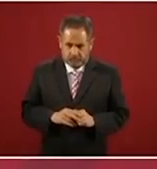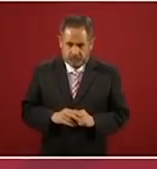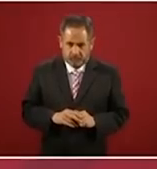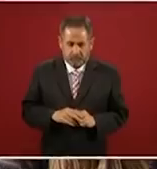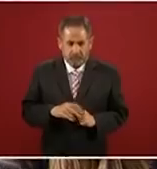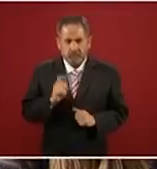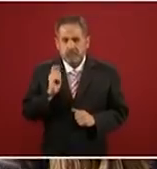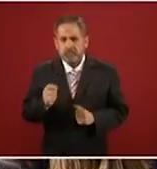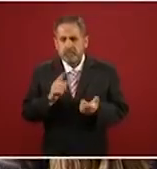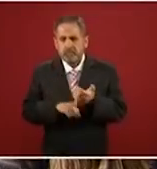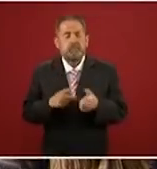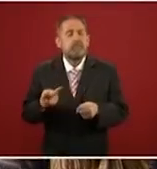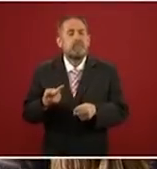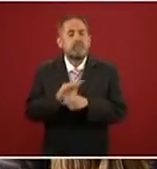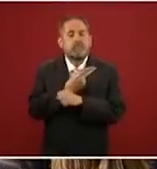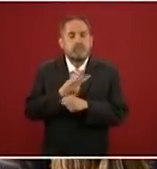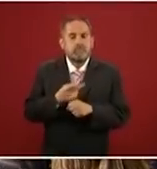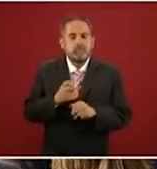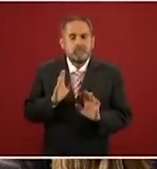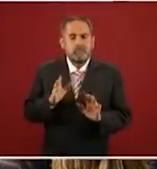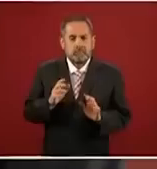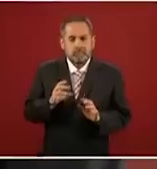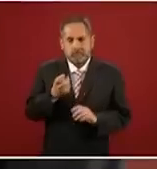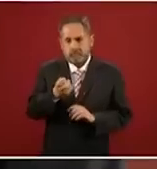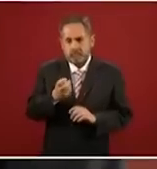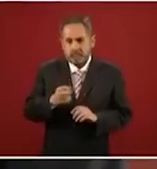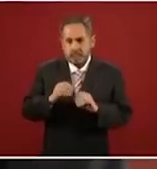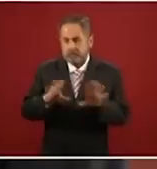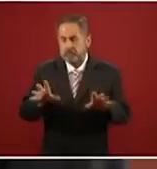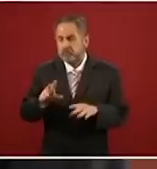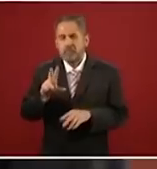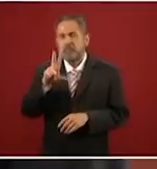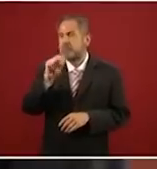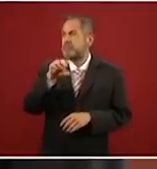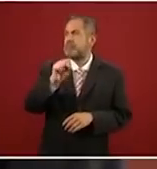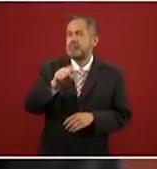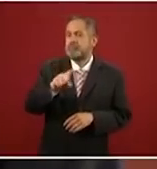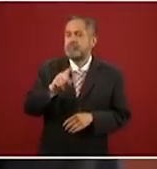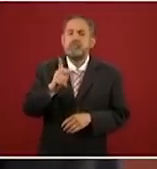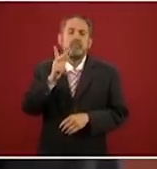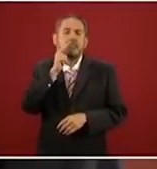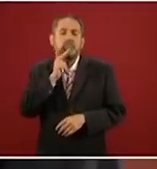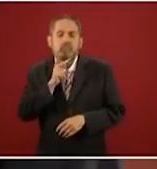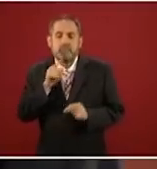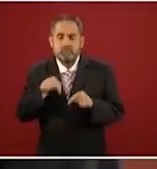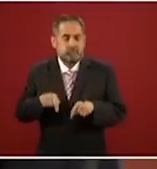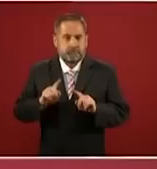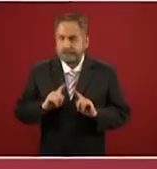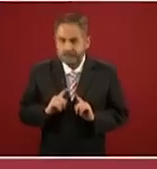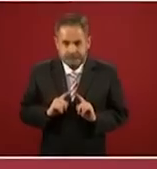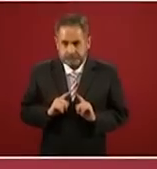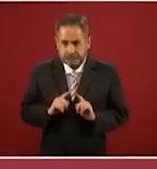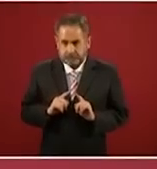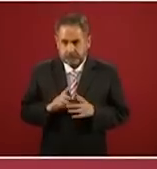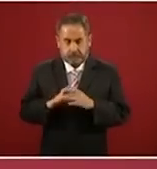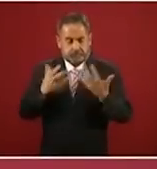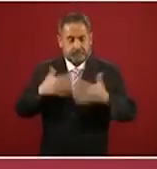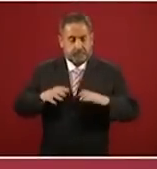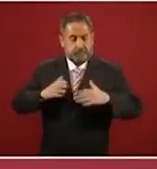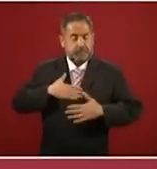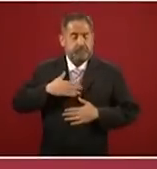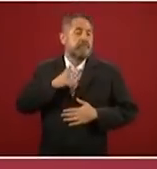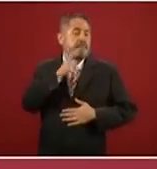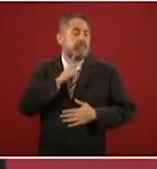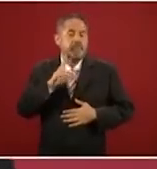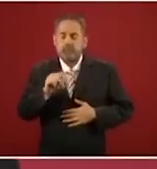lo que sucedió con esto no es un asunto de pemex de la empresa